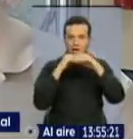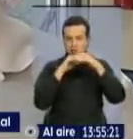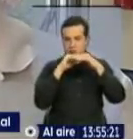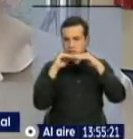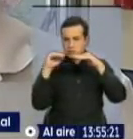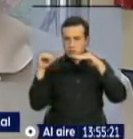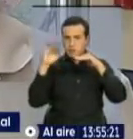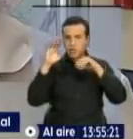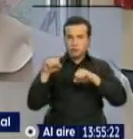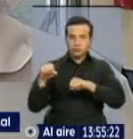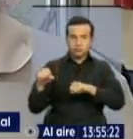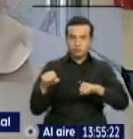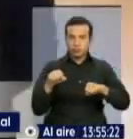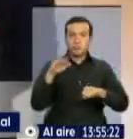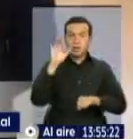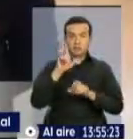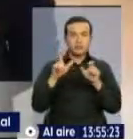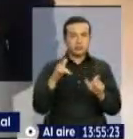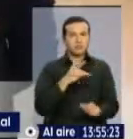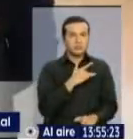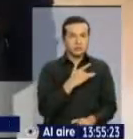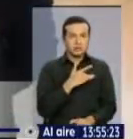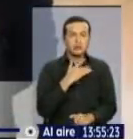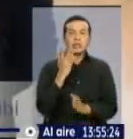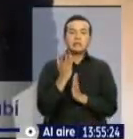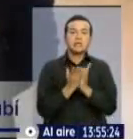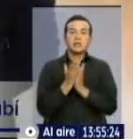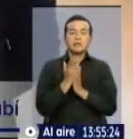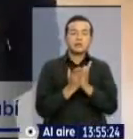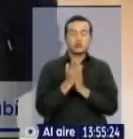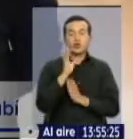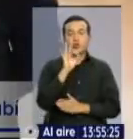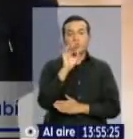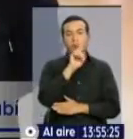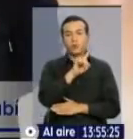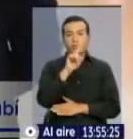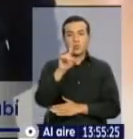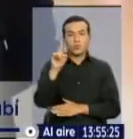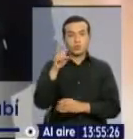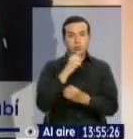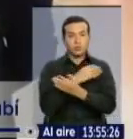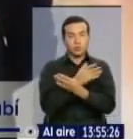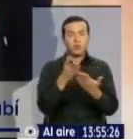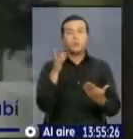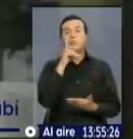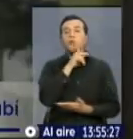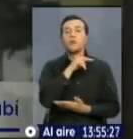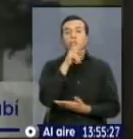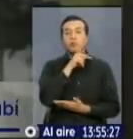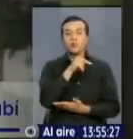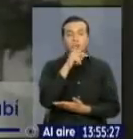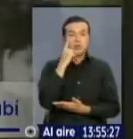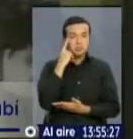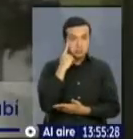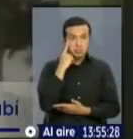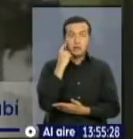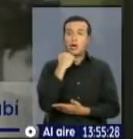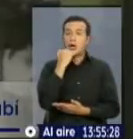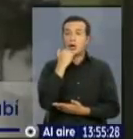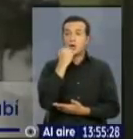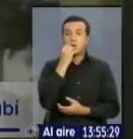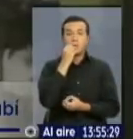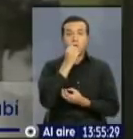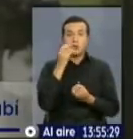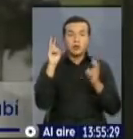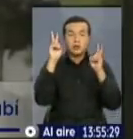más gente lo va a sentir. El Servicio Integrado de Seguridad ECU-911 de Puerto Viejo no registró mayores novedades en